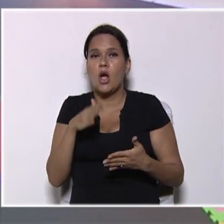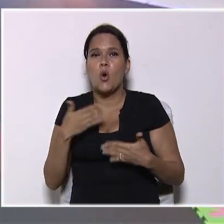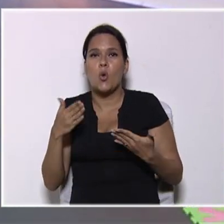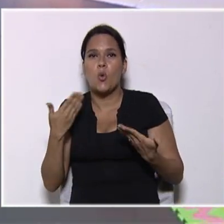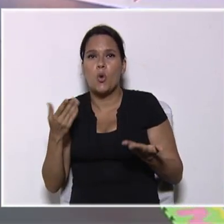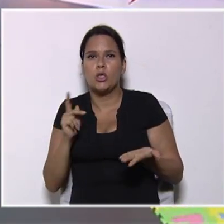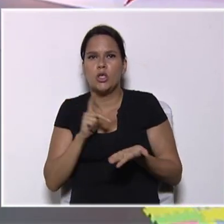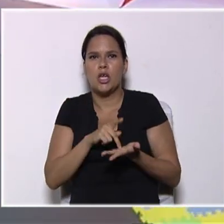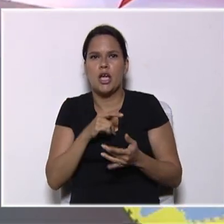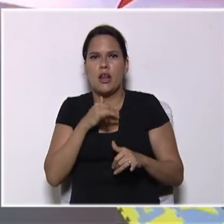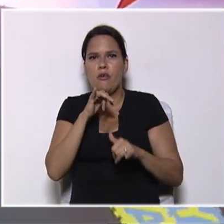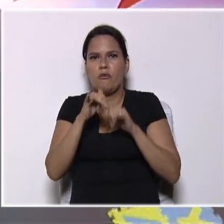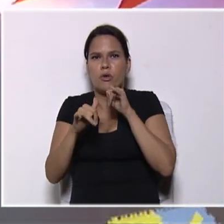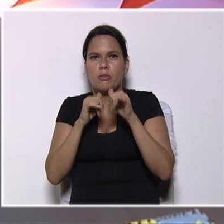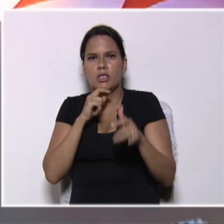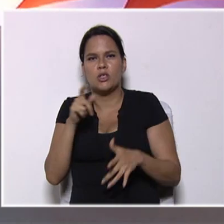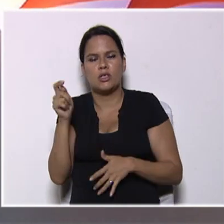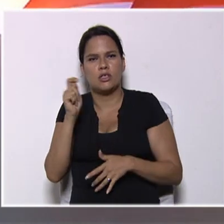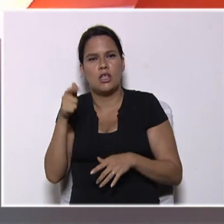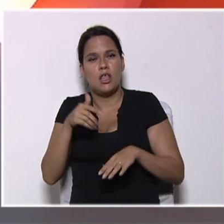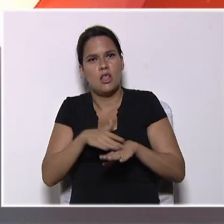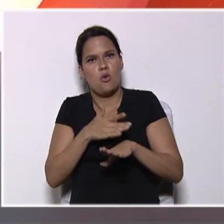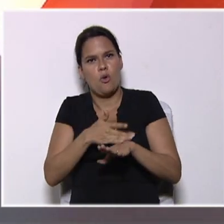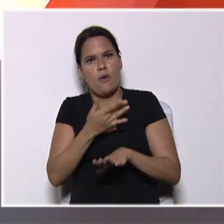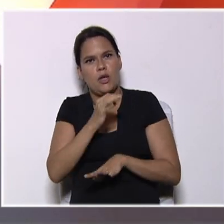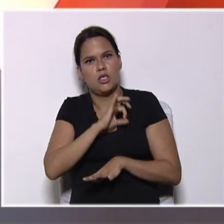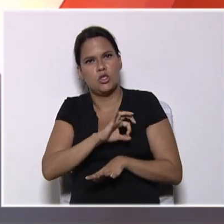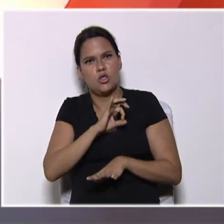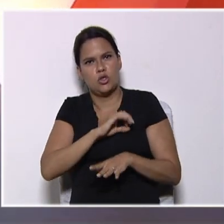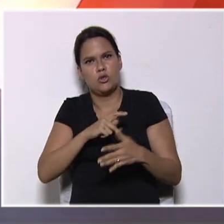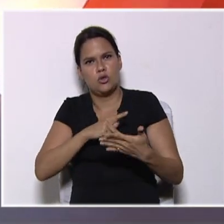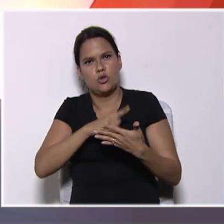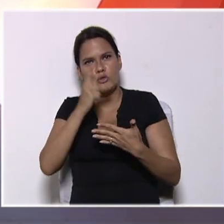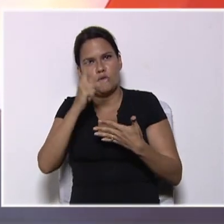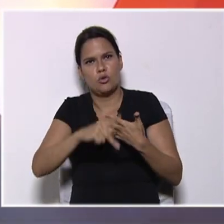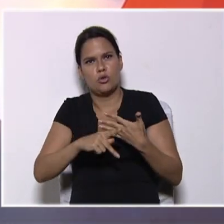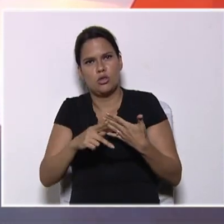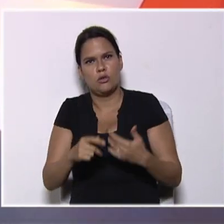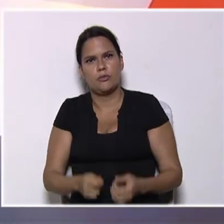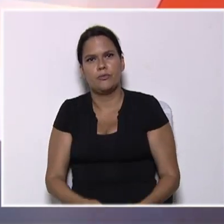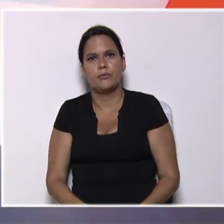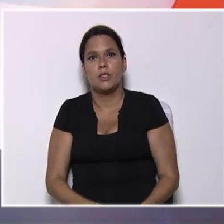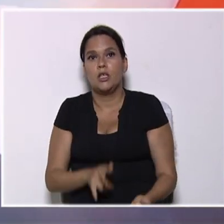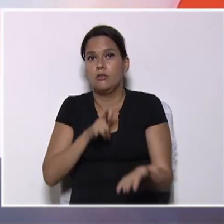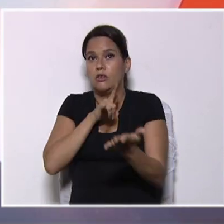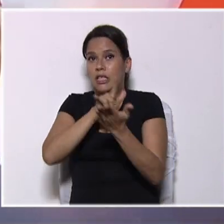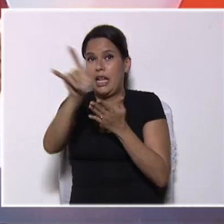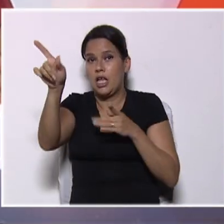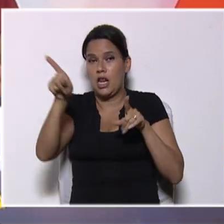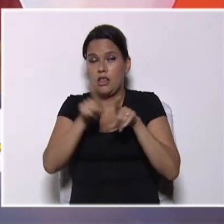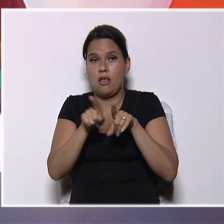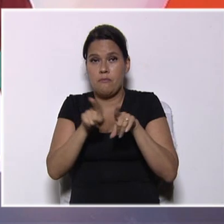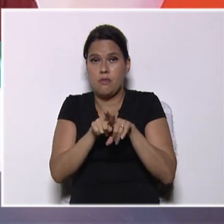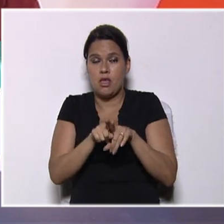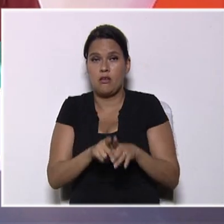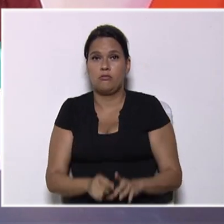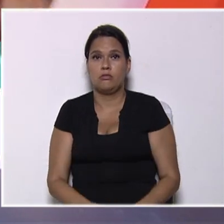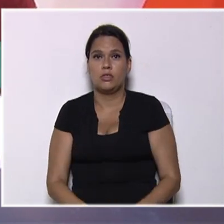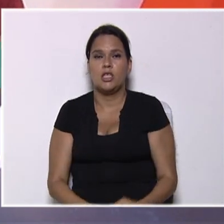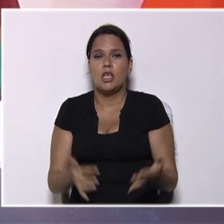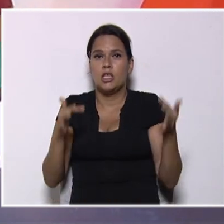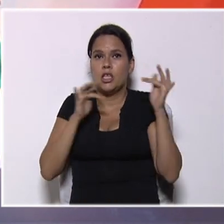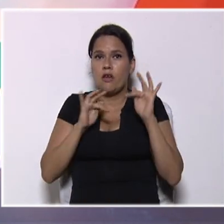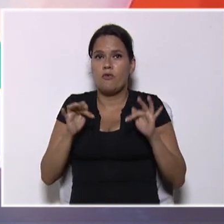conseguir también las asignaciones de este jueves socioproductivo en nuestro canal de Telegram si ya están suscritos. De esa